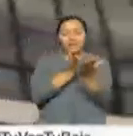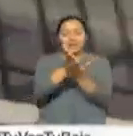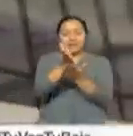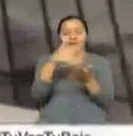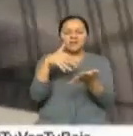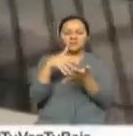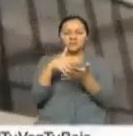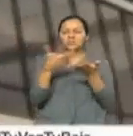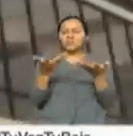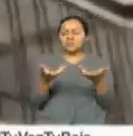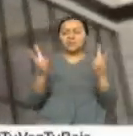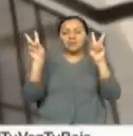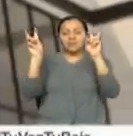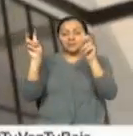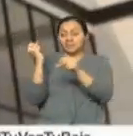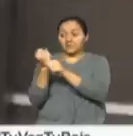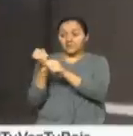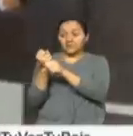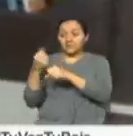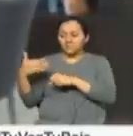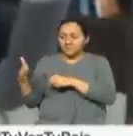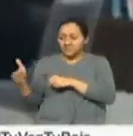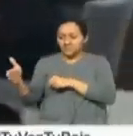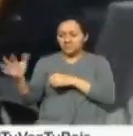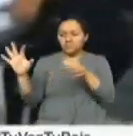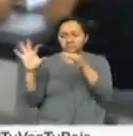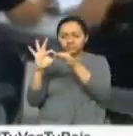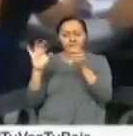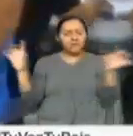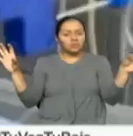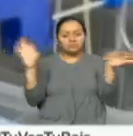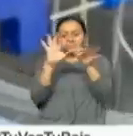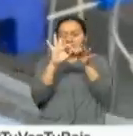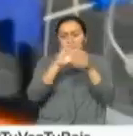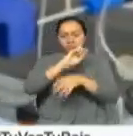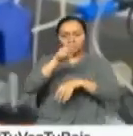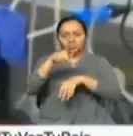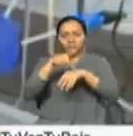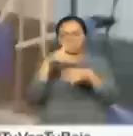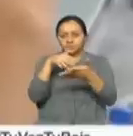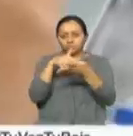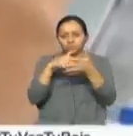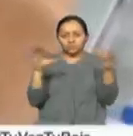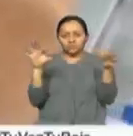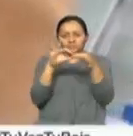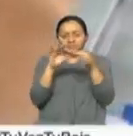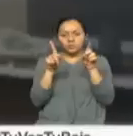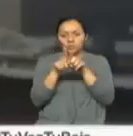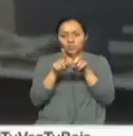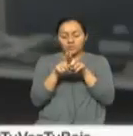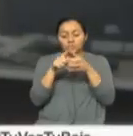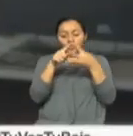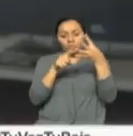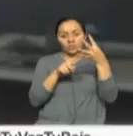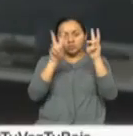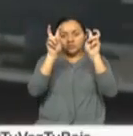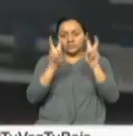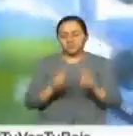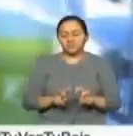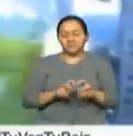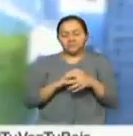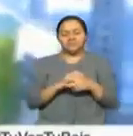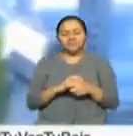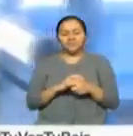está relacionada a tecnología superior en acuicultura, procesamiento de alimentos y refrigeración. Víctor Fernando